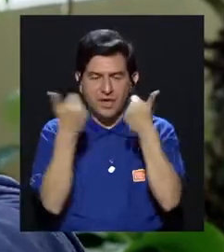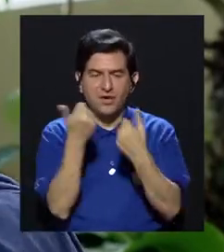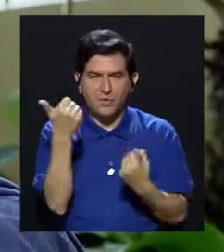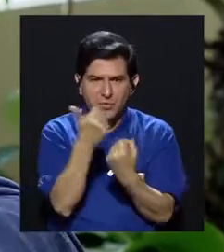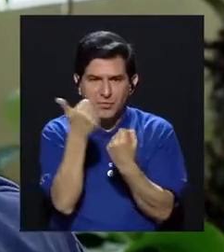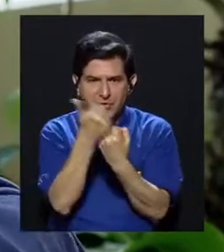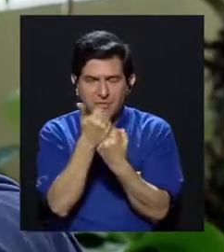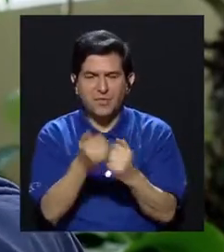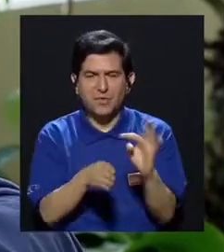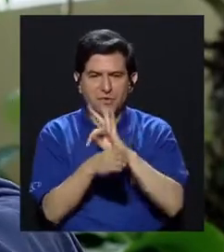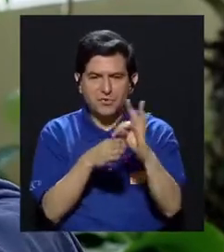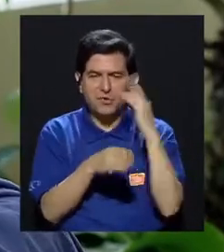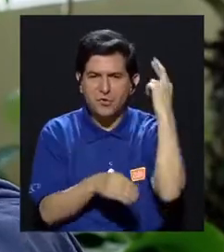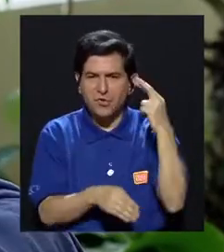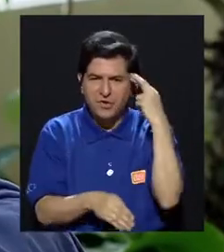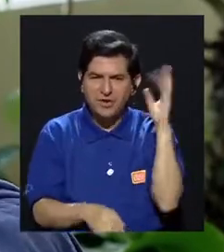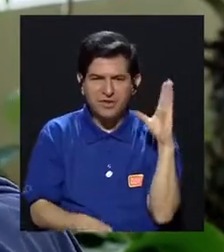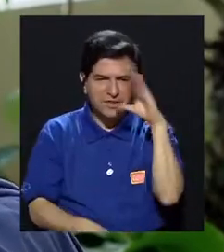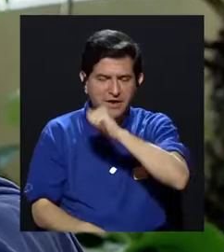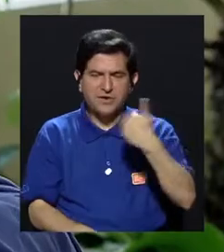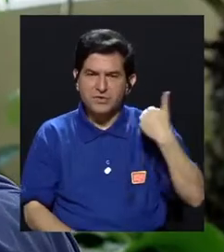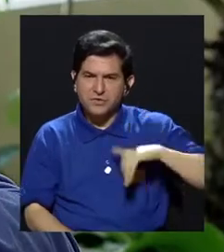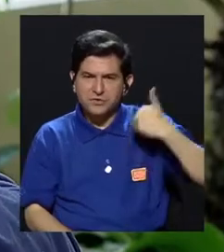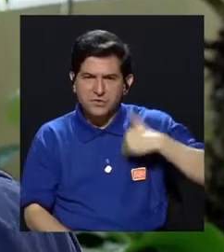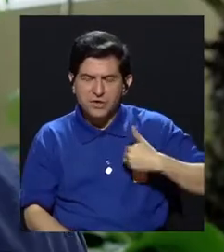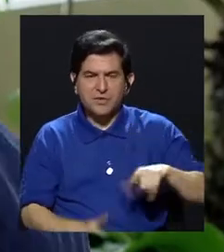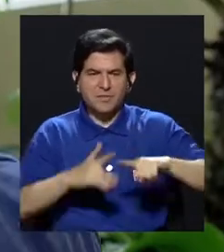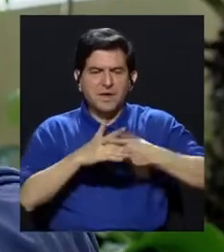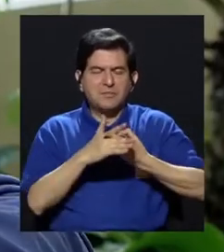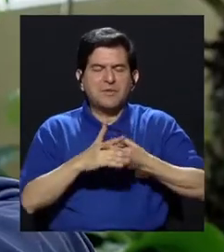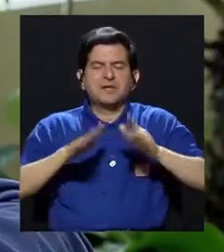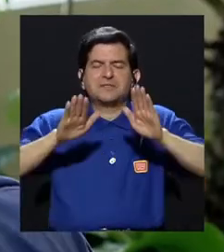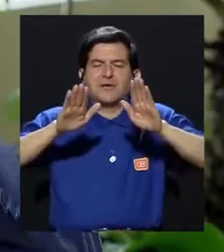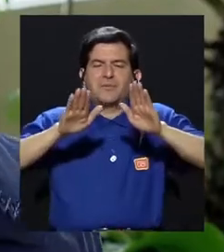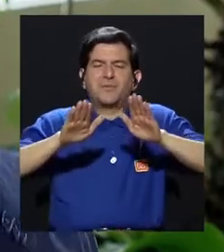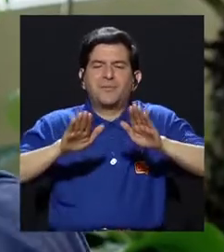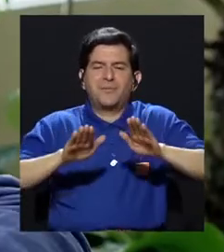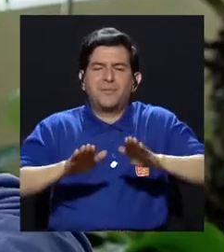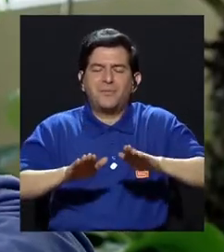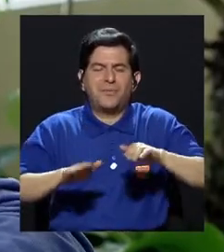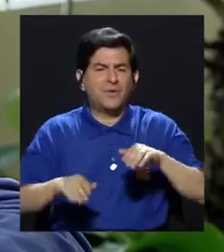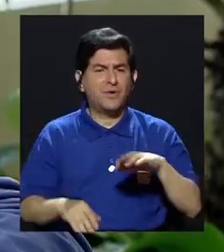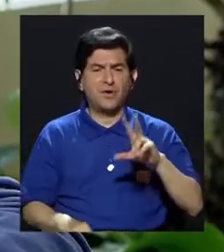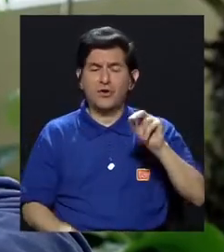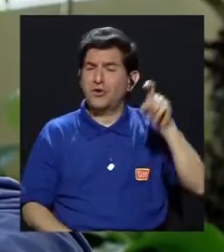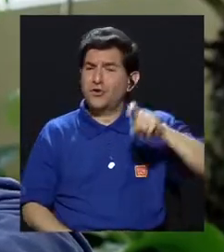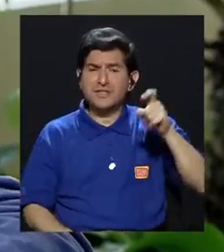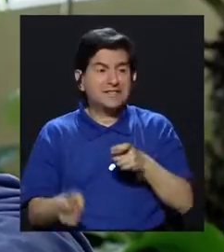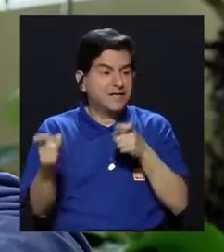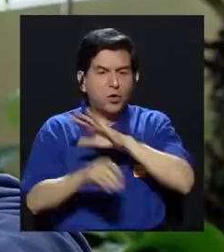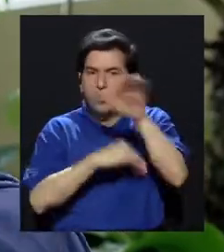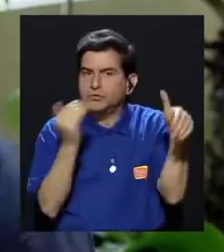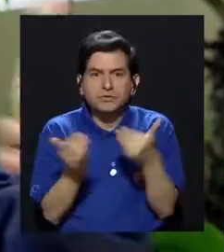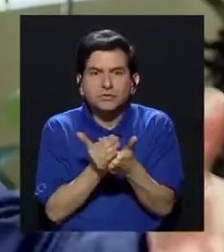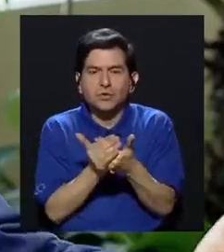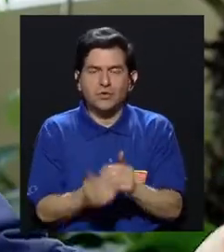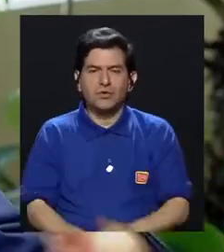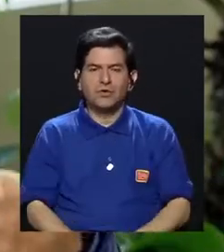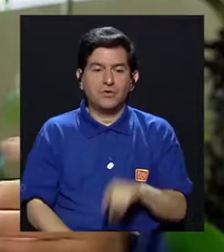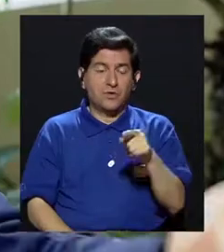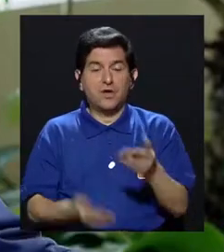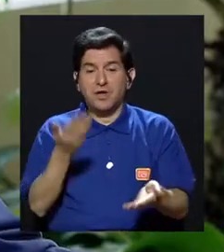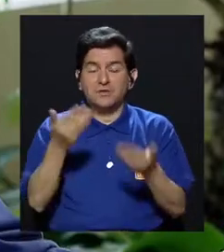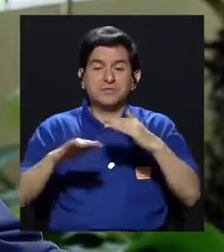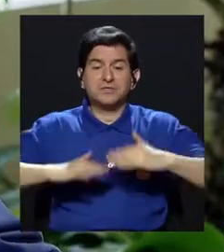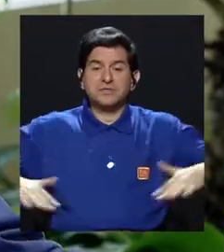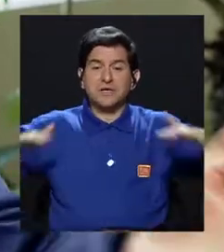de apoyo, terapia y reflexión. Nos damos cuenta que los hombres se empiezan a aliviar cuando ya no tienen que andar controlando, ¿verdad? Y muchas veces se quedan en